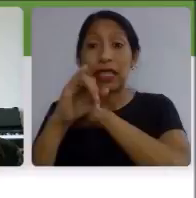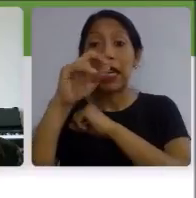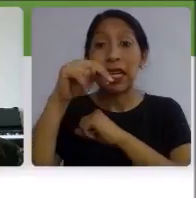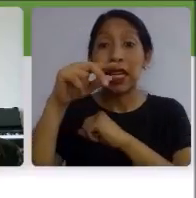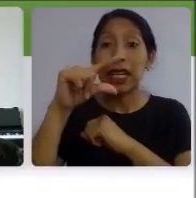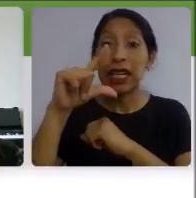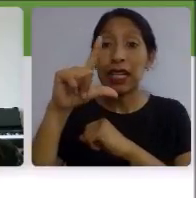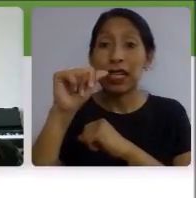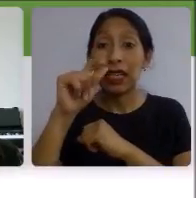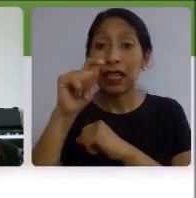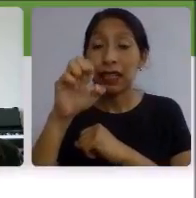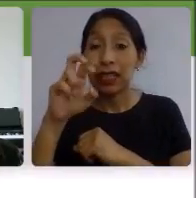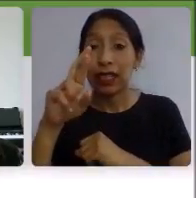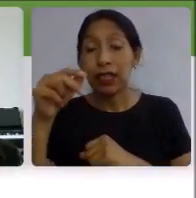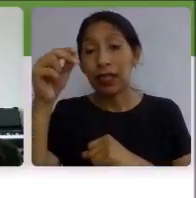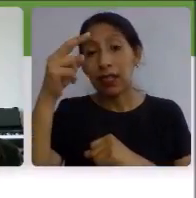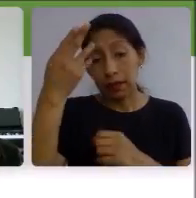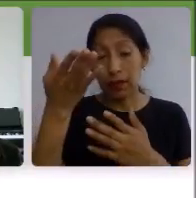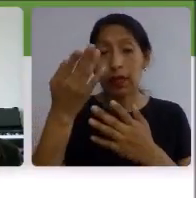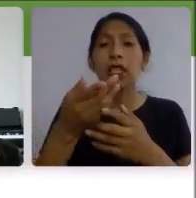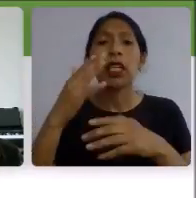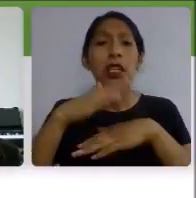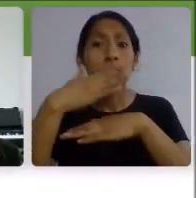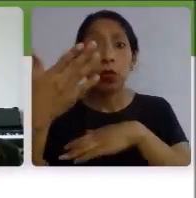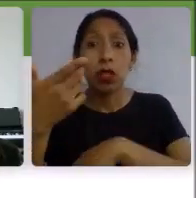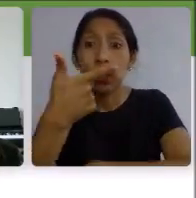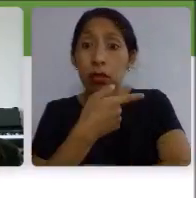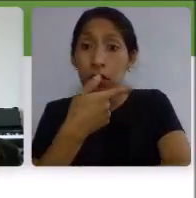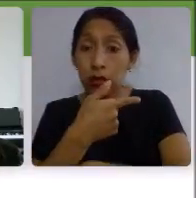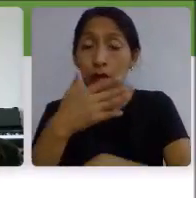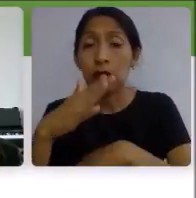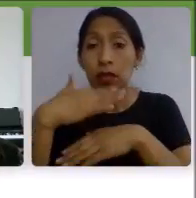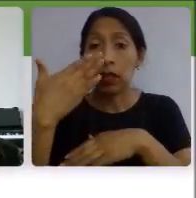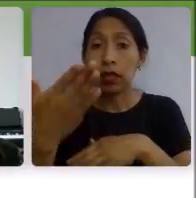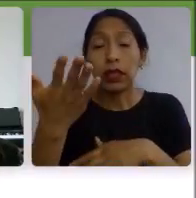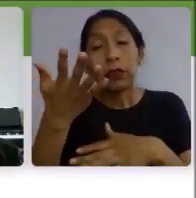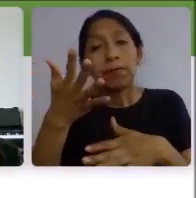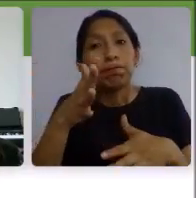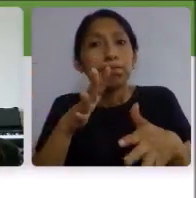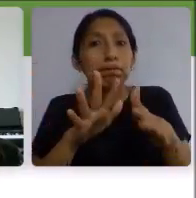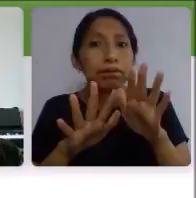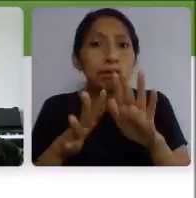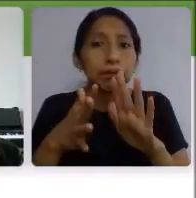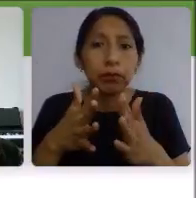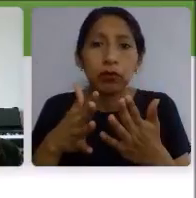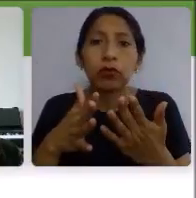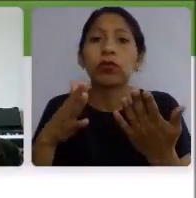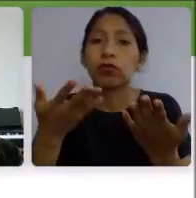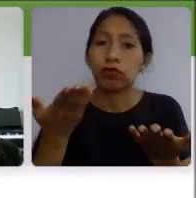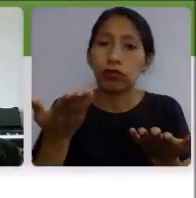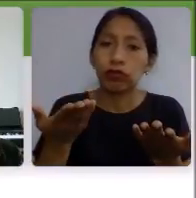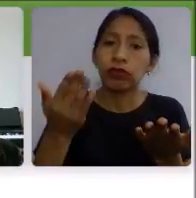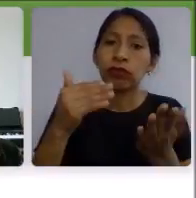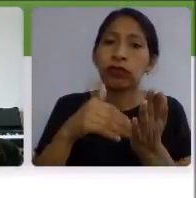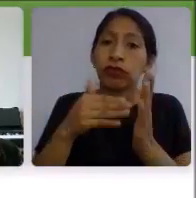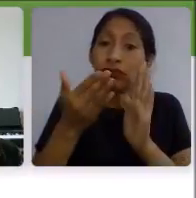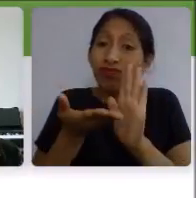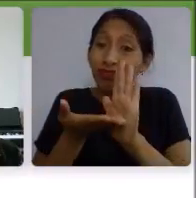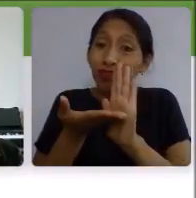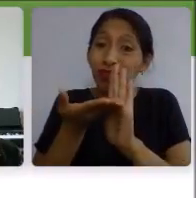disminuyó enormemente después de que comenzó la vacunación, sin embargo, aparentemente está repuntando en los